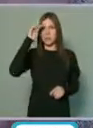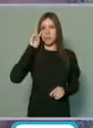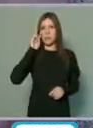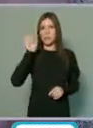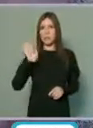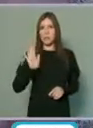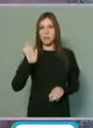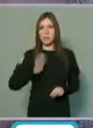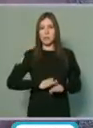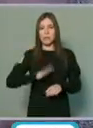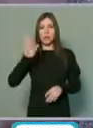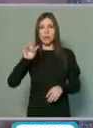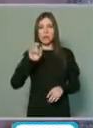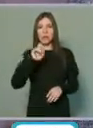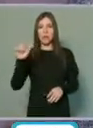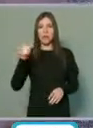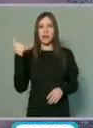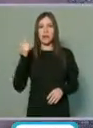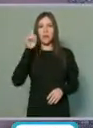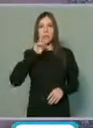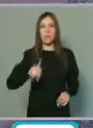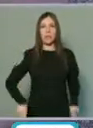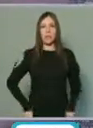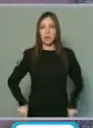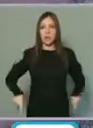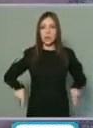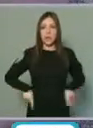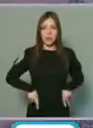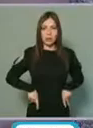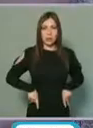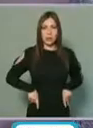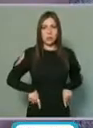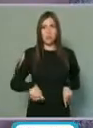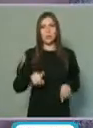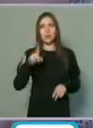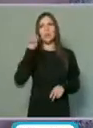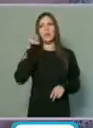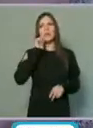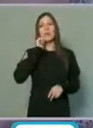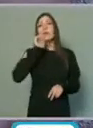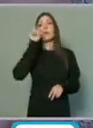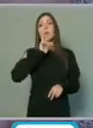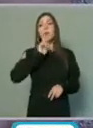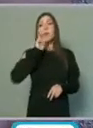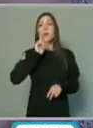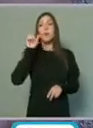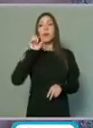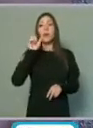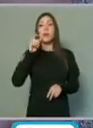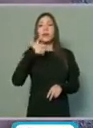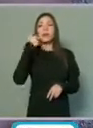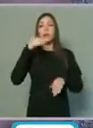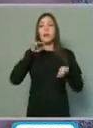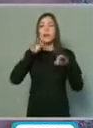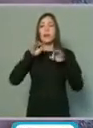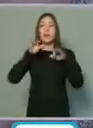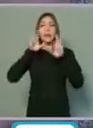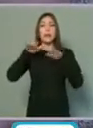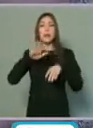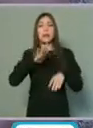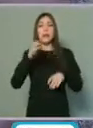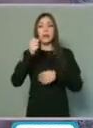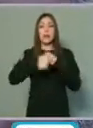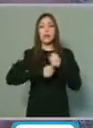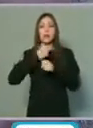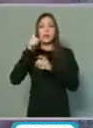más profesional que una mujer en pantalón, porque nosotros nos masculinizamos. Cuando empezamos a trabajar, por ahí de los